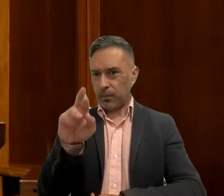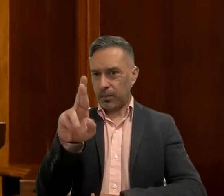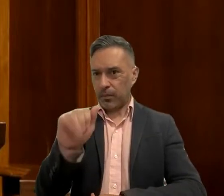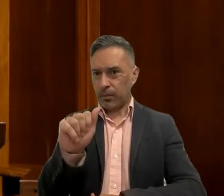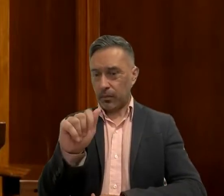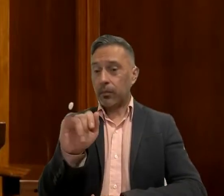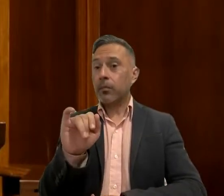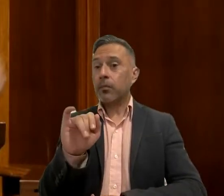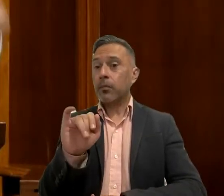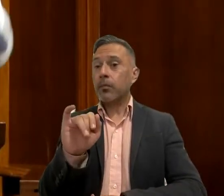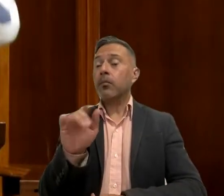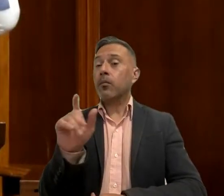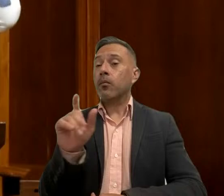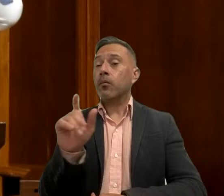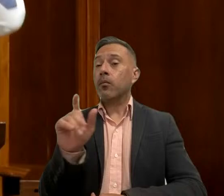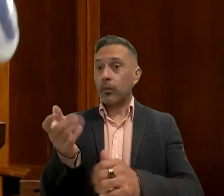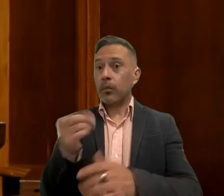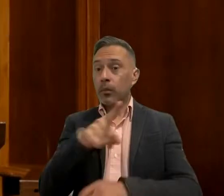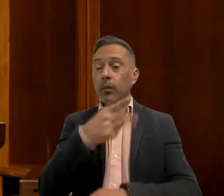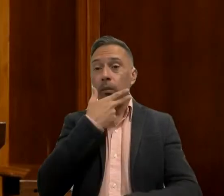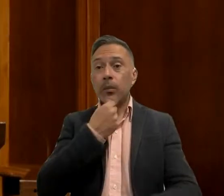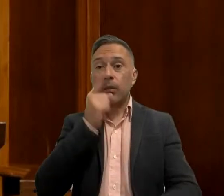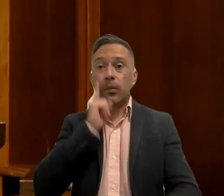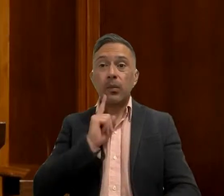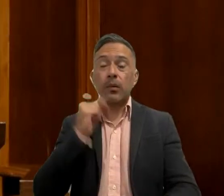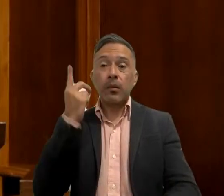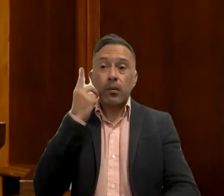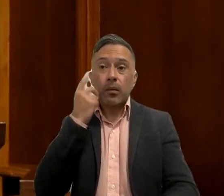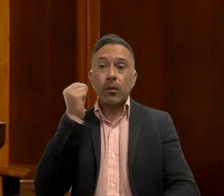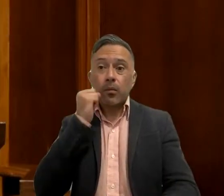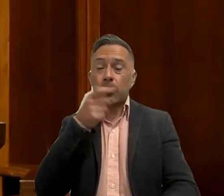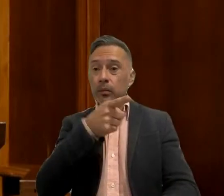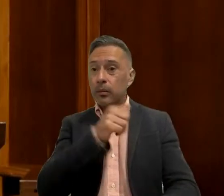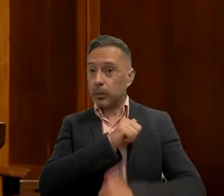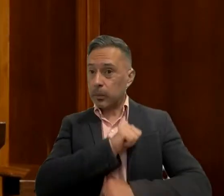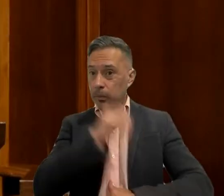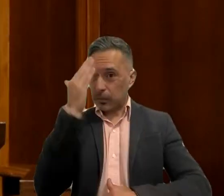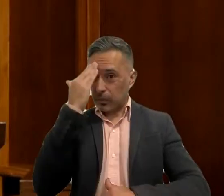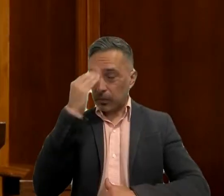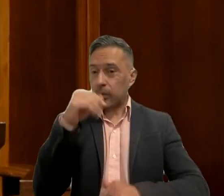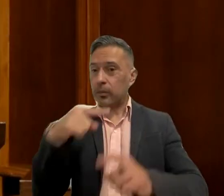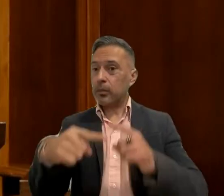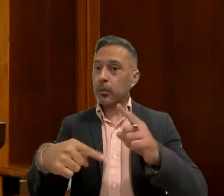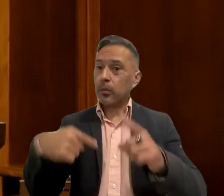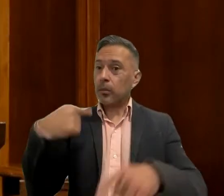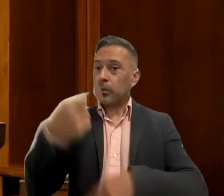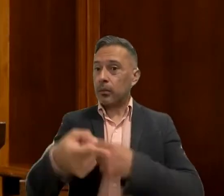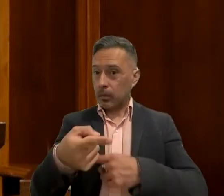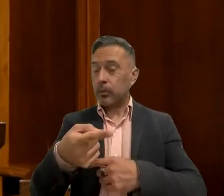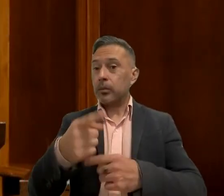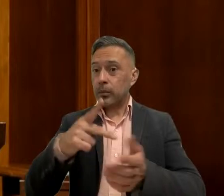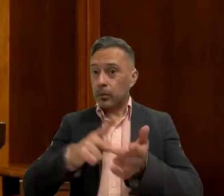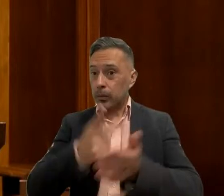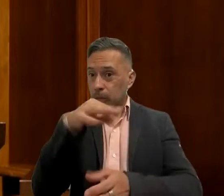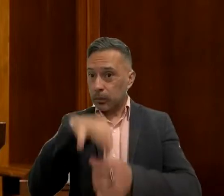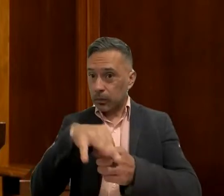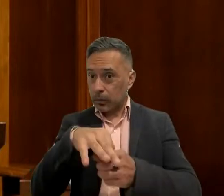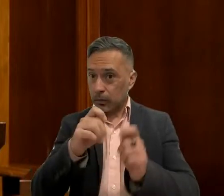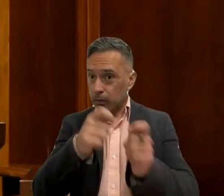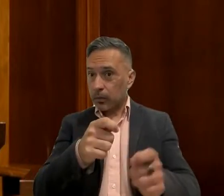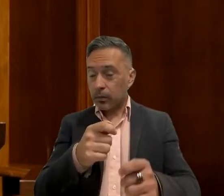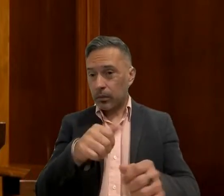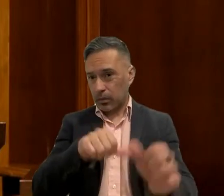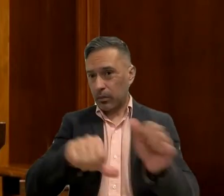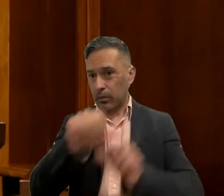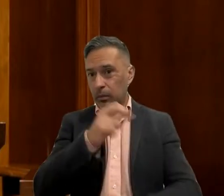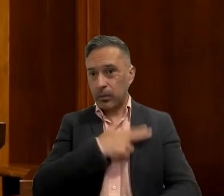pero las personas senadoras y diputadas propietarias no podrán ser electas para el periodo inmediato con el carácter de